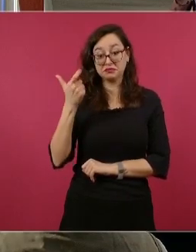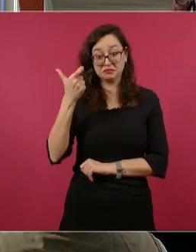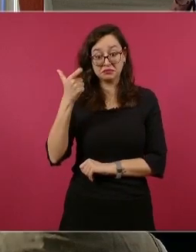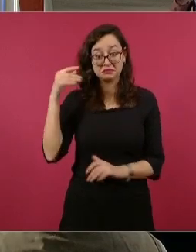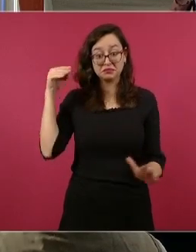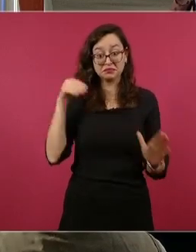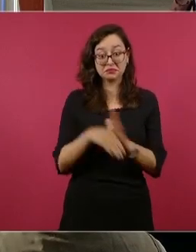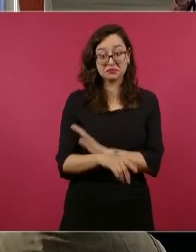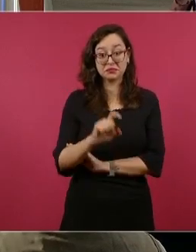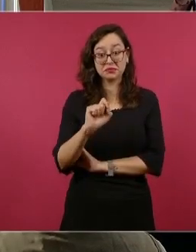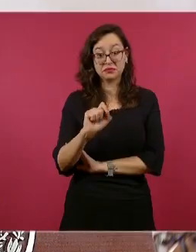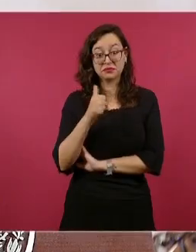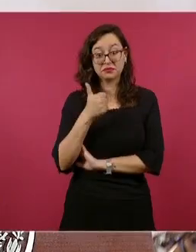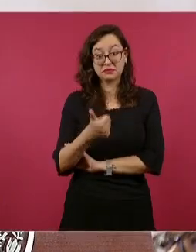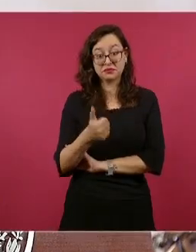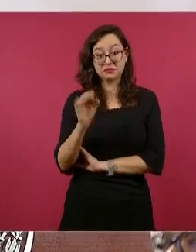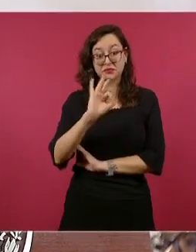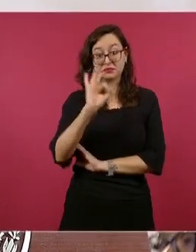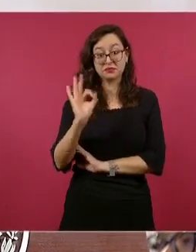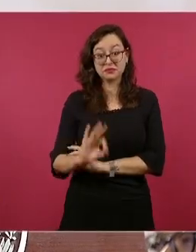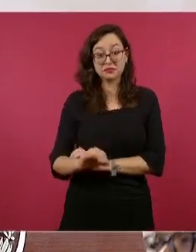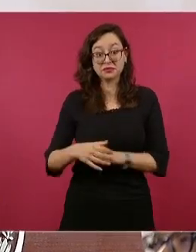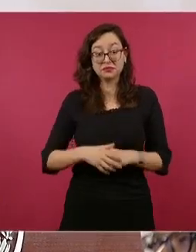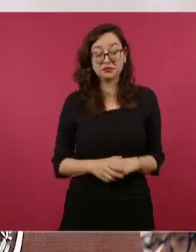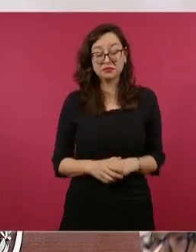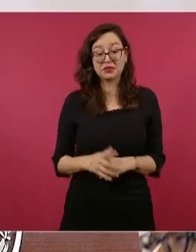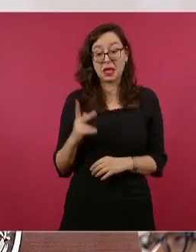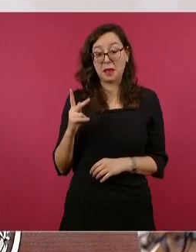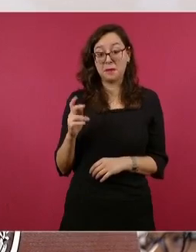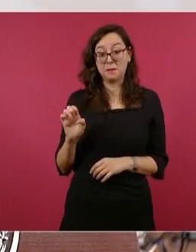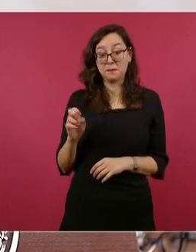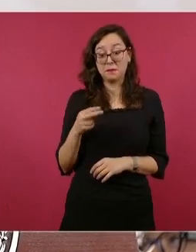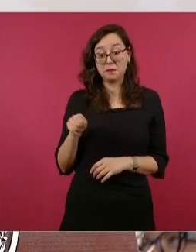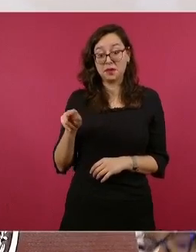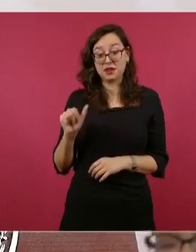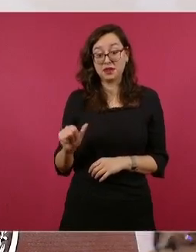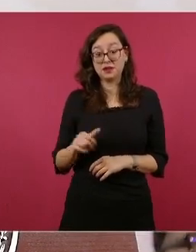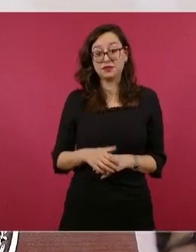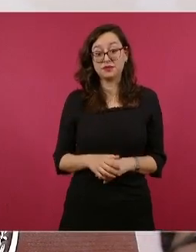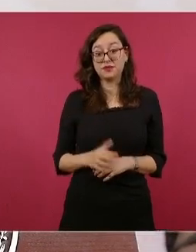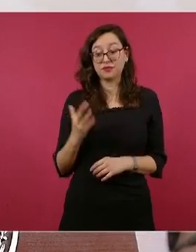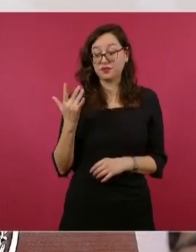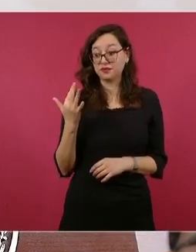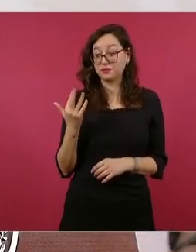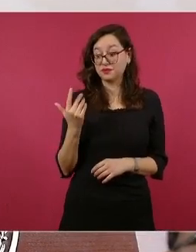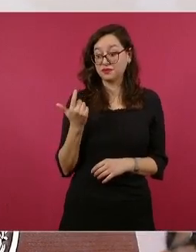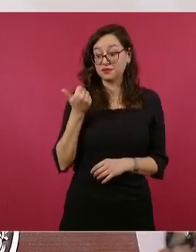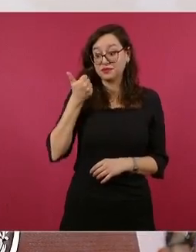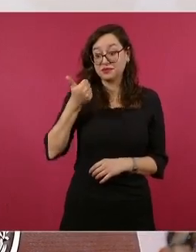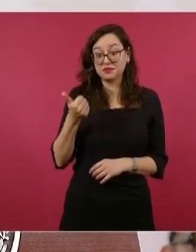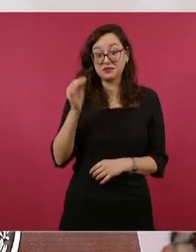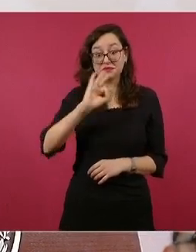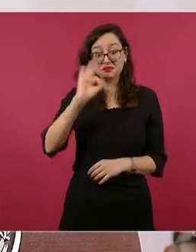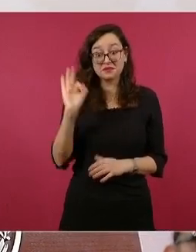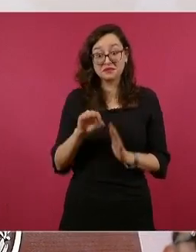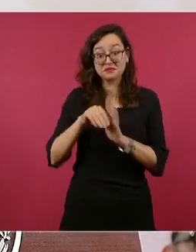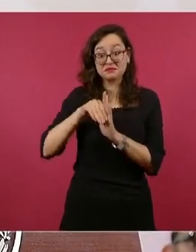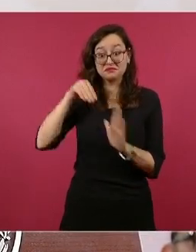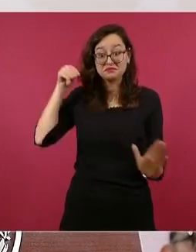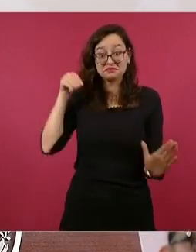Peña Nieto, 56 por ciento. y con nosotros no se ha depreciado